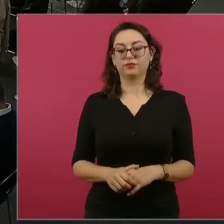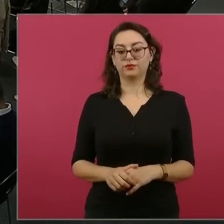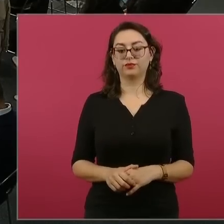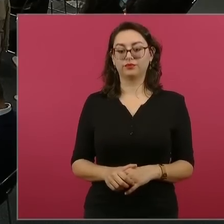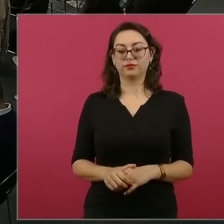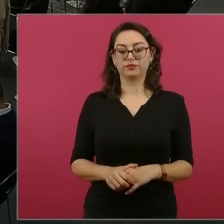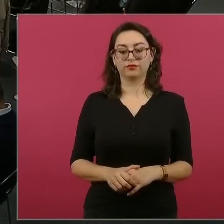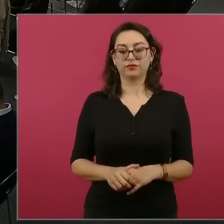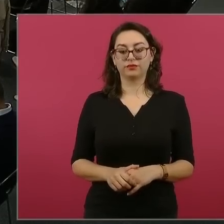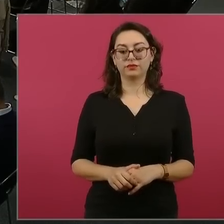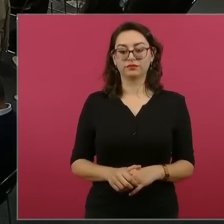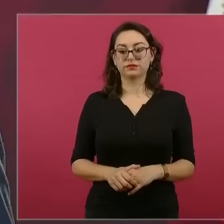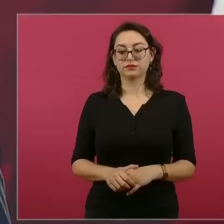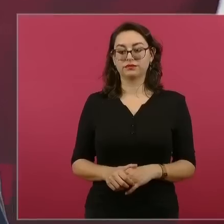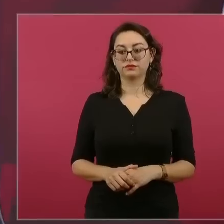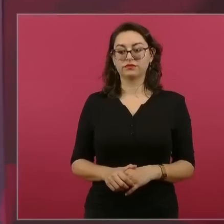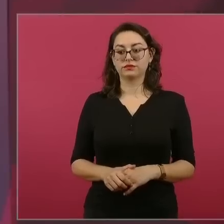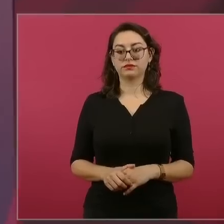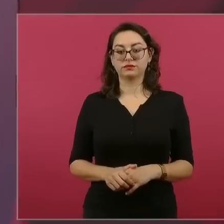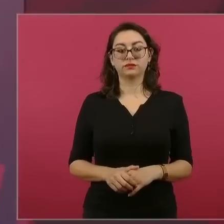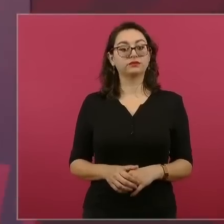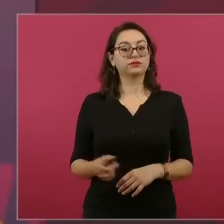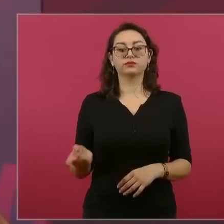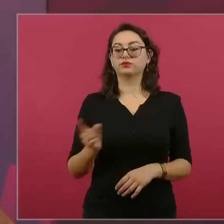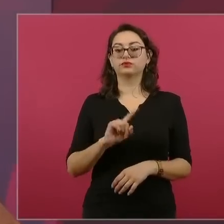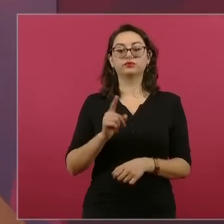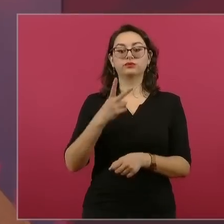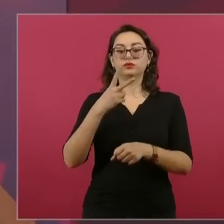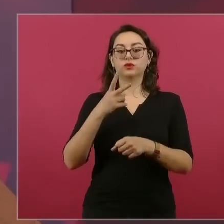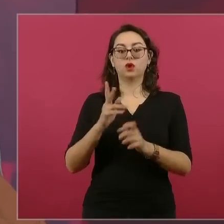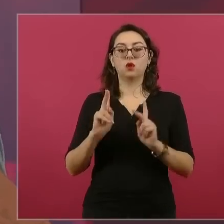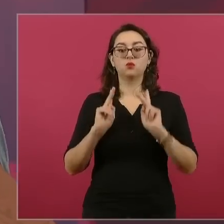sí, no, la de los segundos pisos fue OHL.